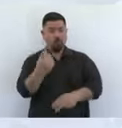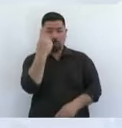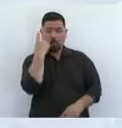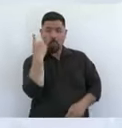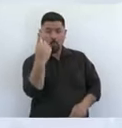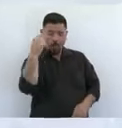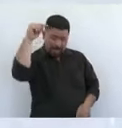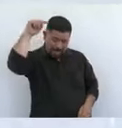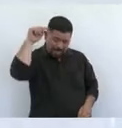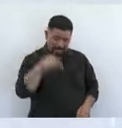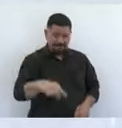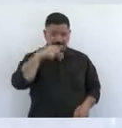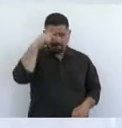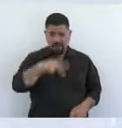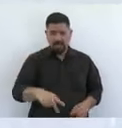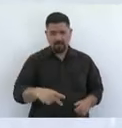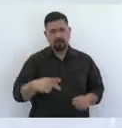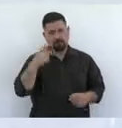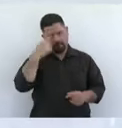en reforestación.